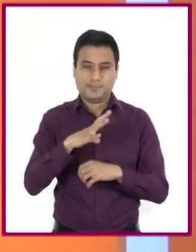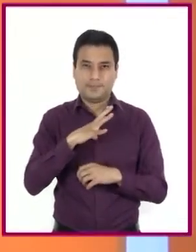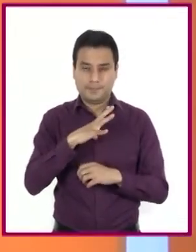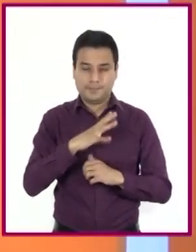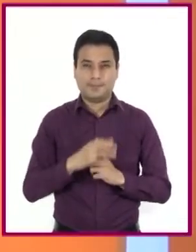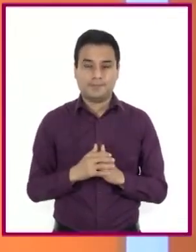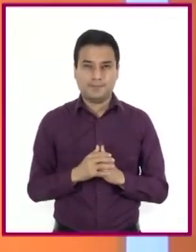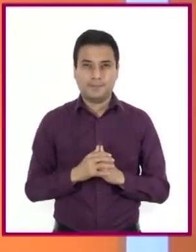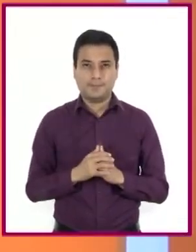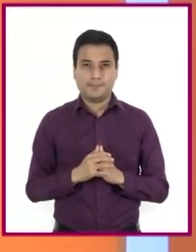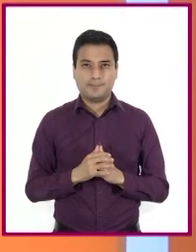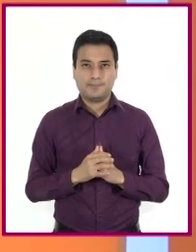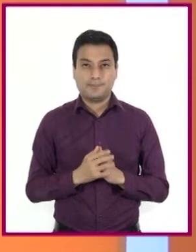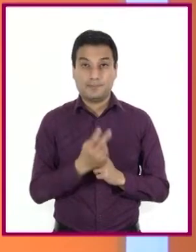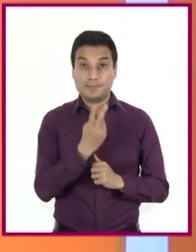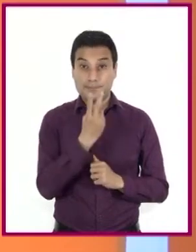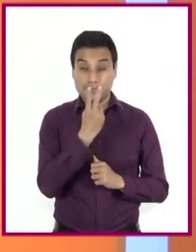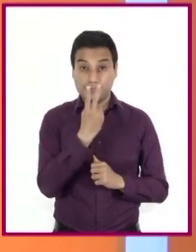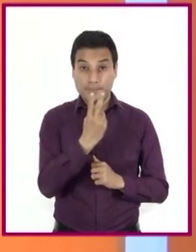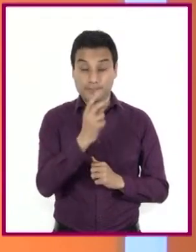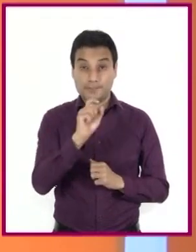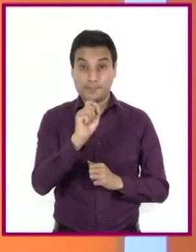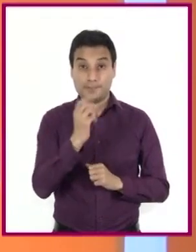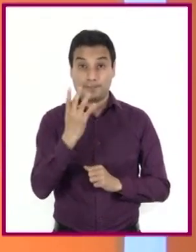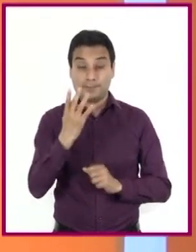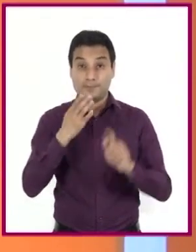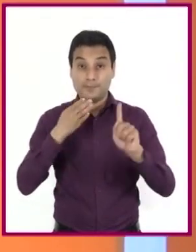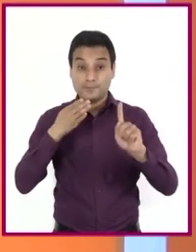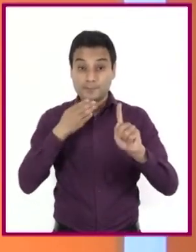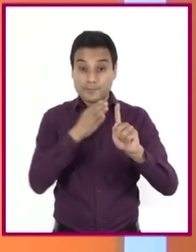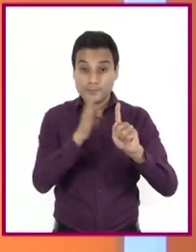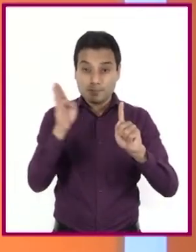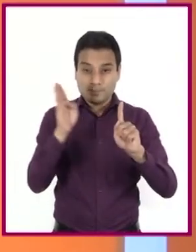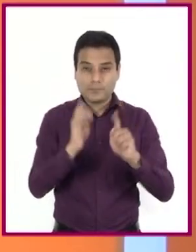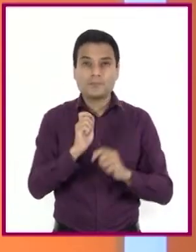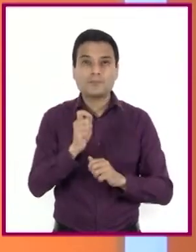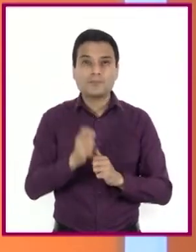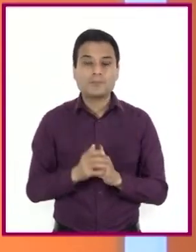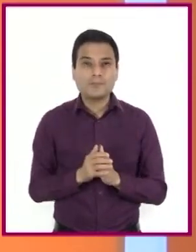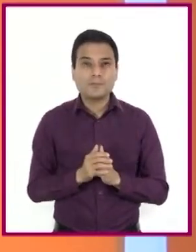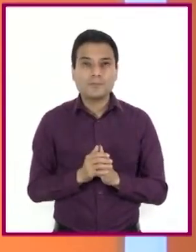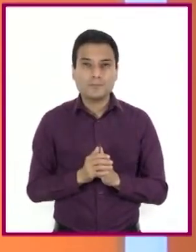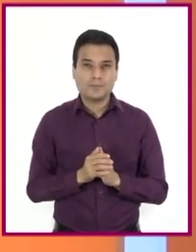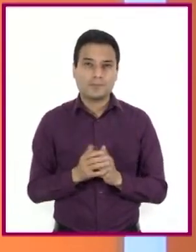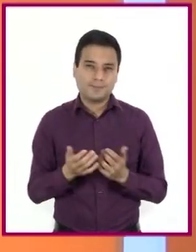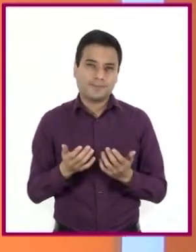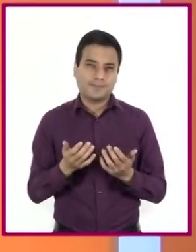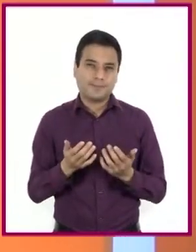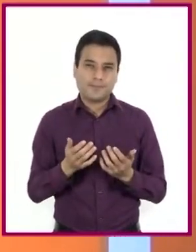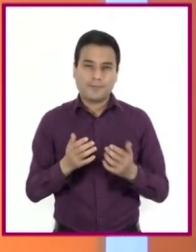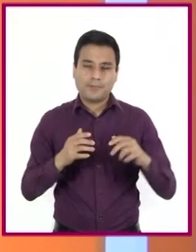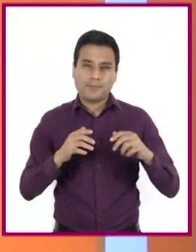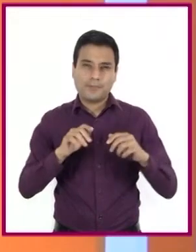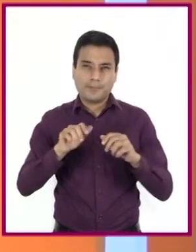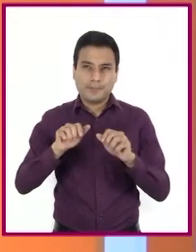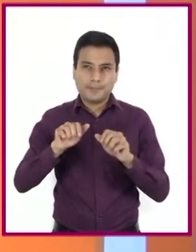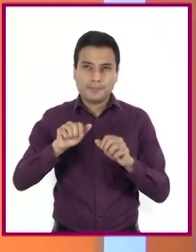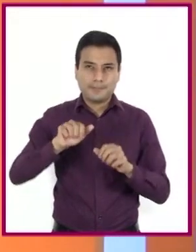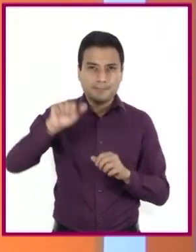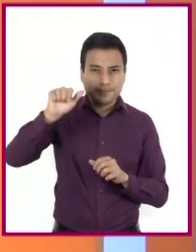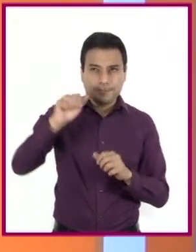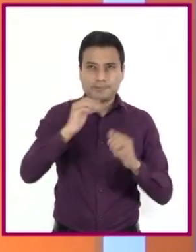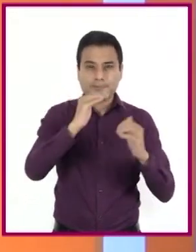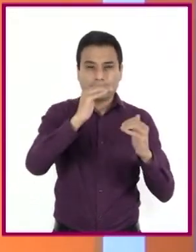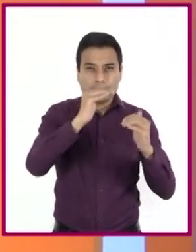Una desviación de 2.4 centímetros indica que las estaturas son muy cercanas a la media. De